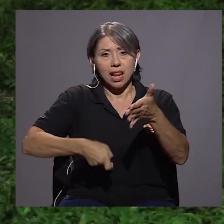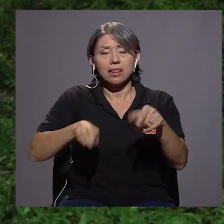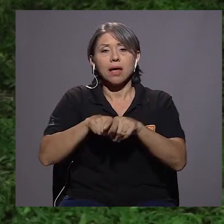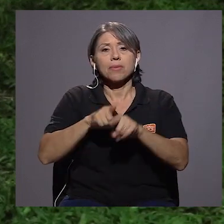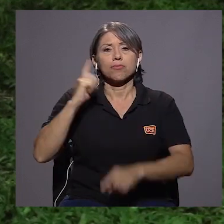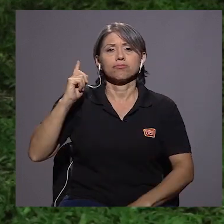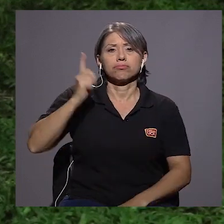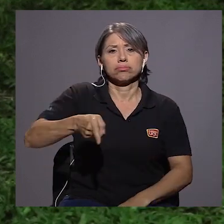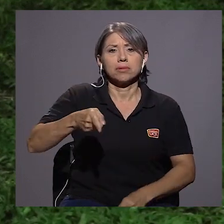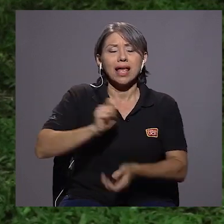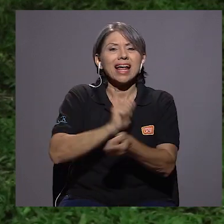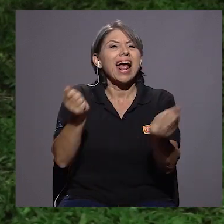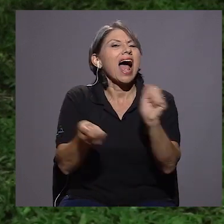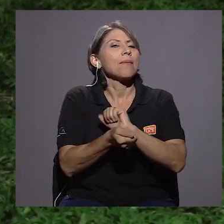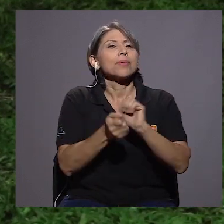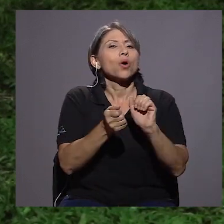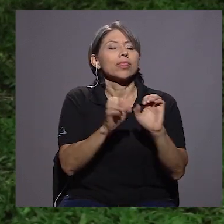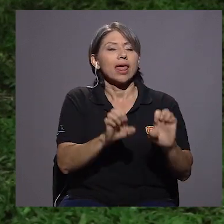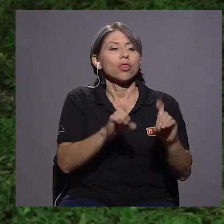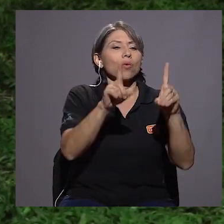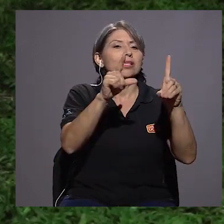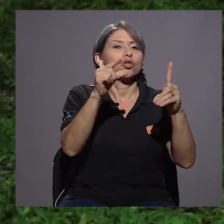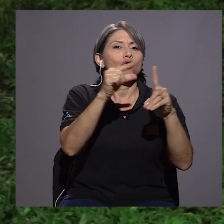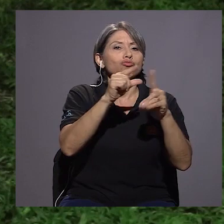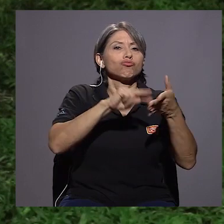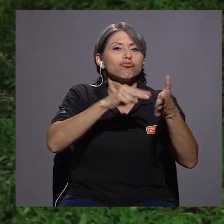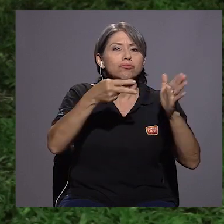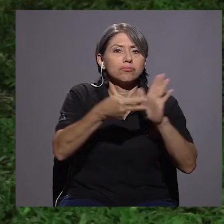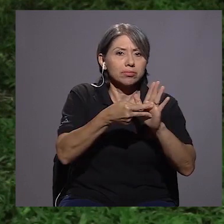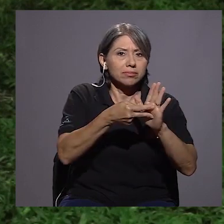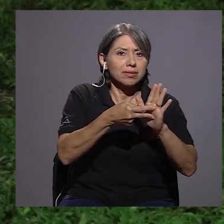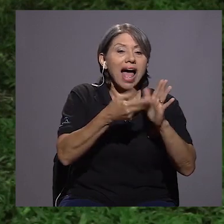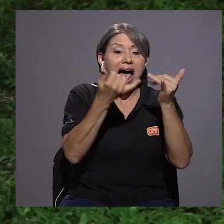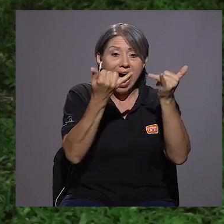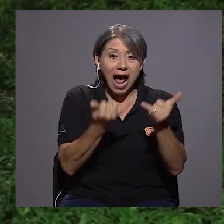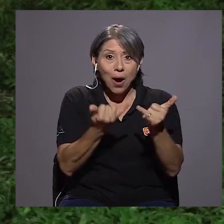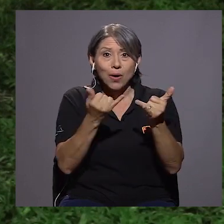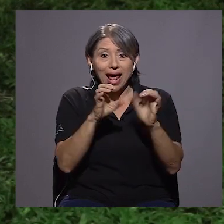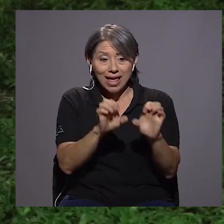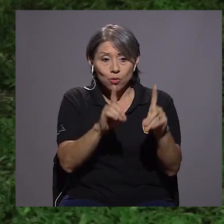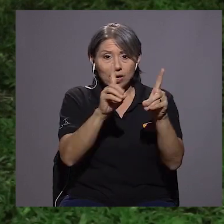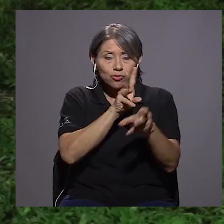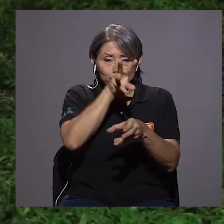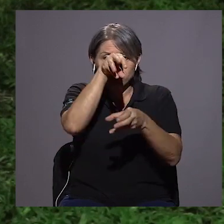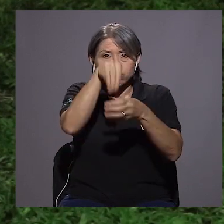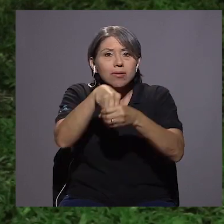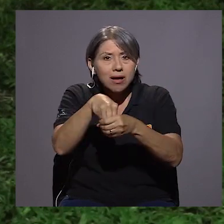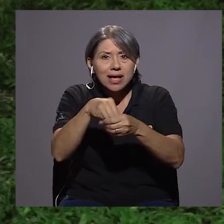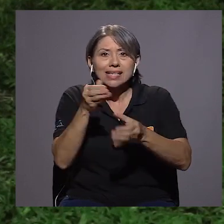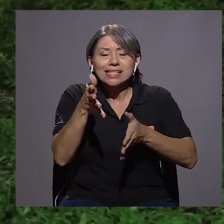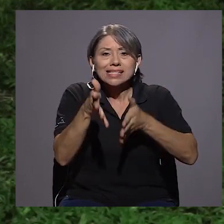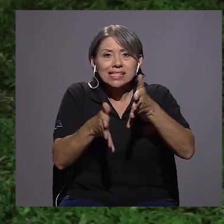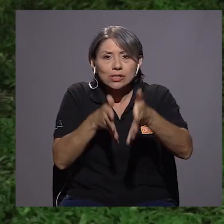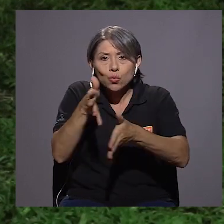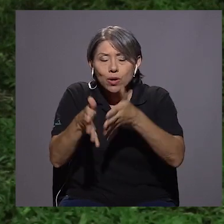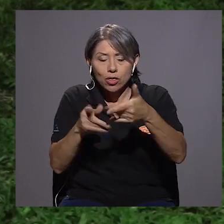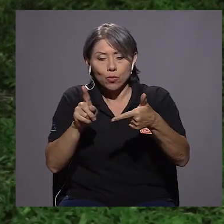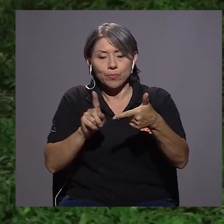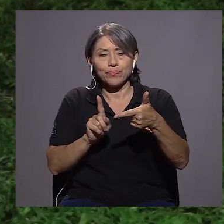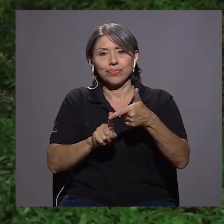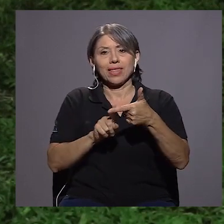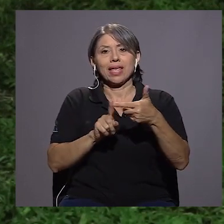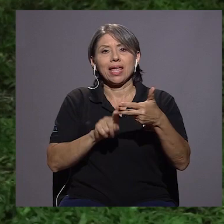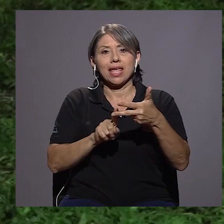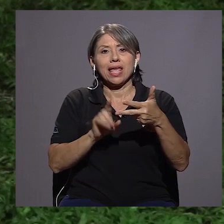fiscal impone el cambio de la definición de educación, integrando dentro de esta definición a los centros de cuidado